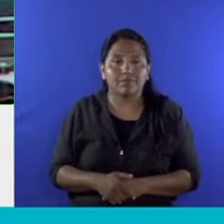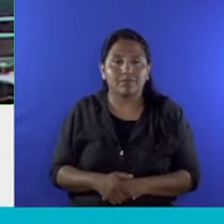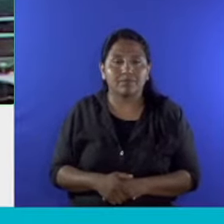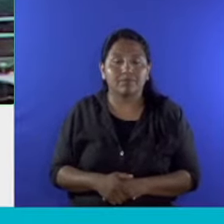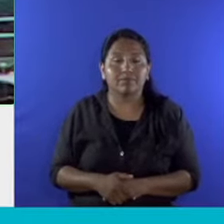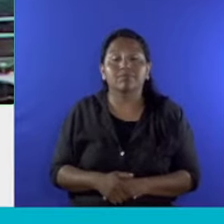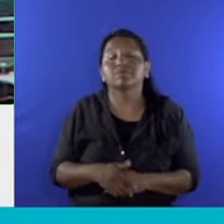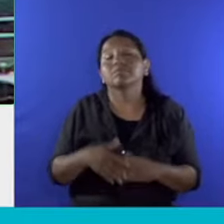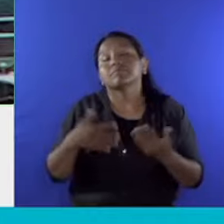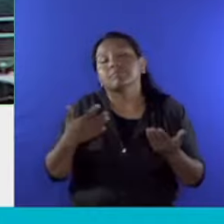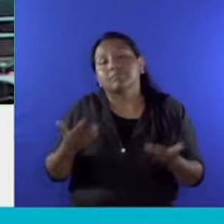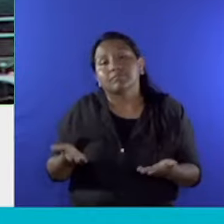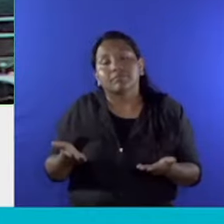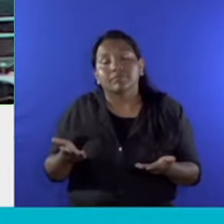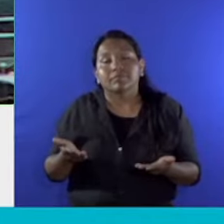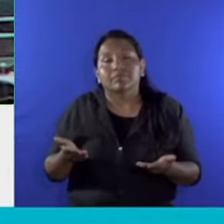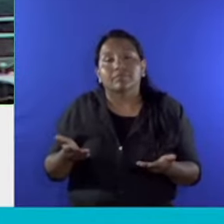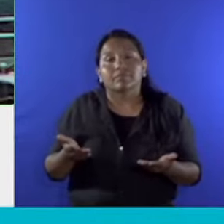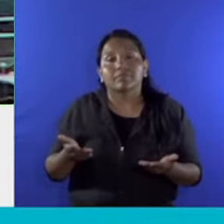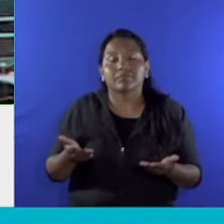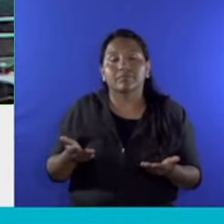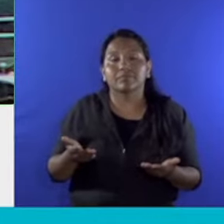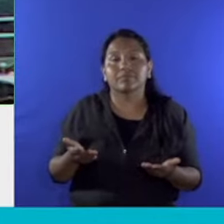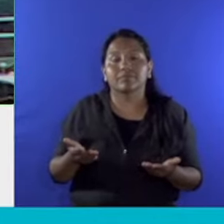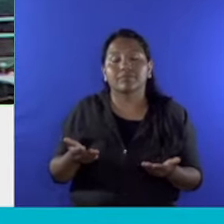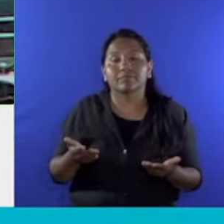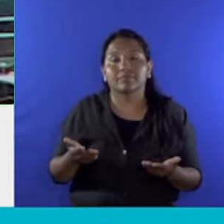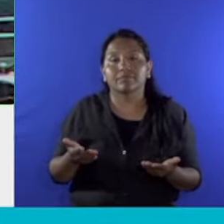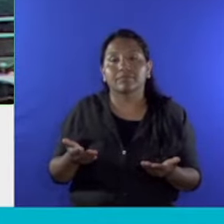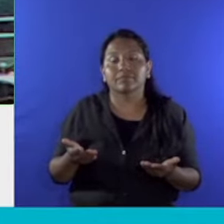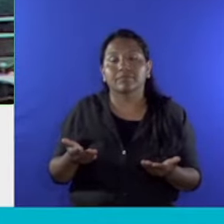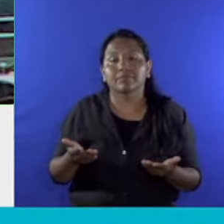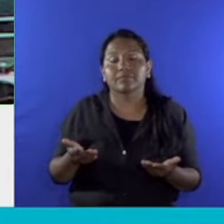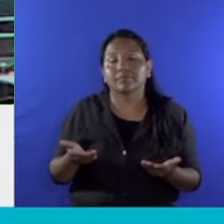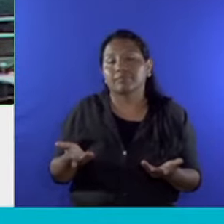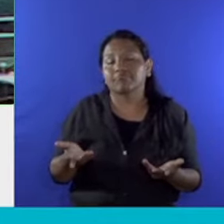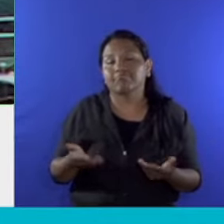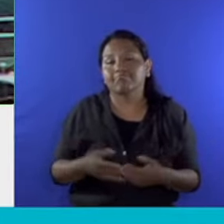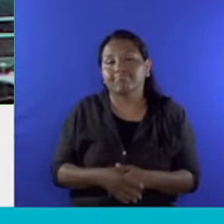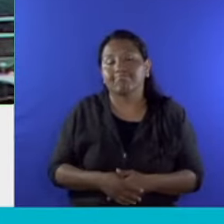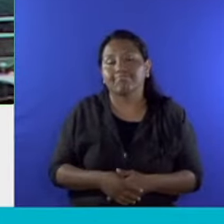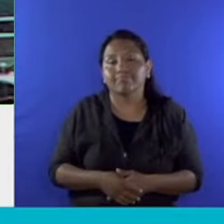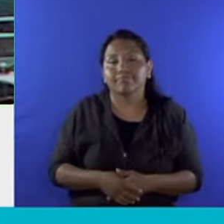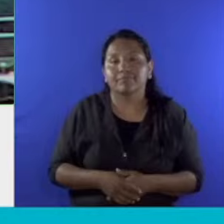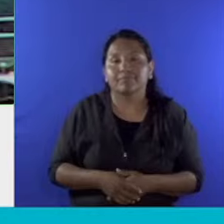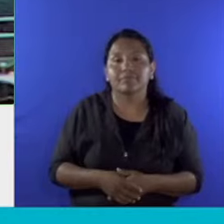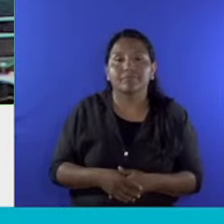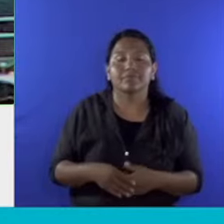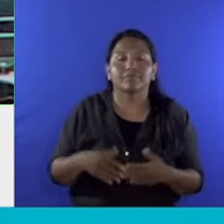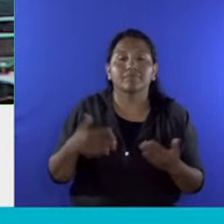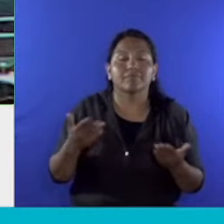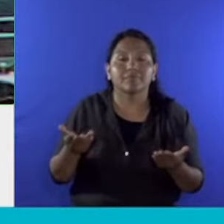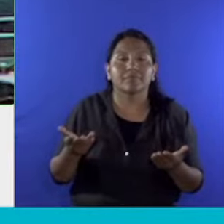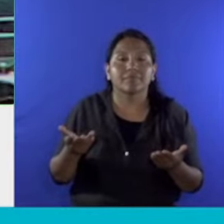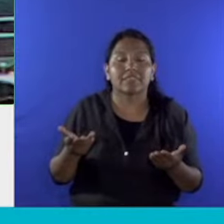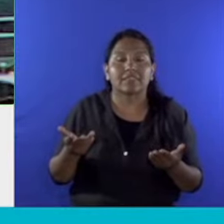La historia acá se ha dicho acerca de una idea que deviene por momentos